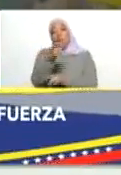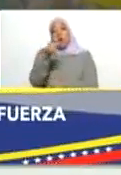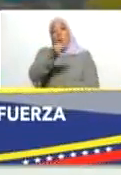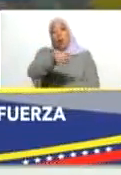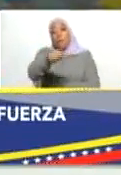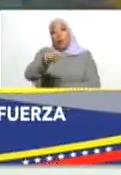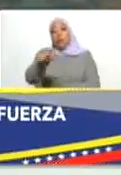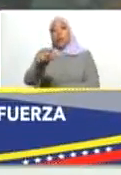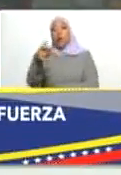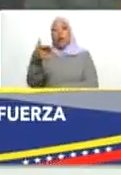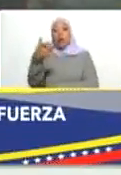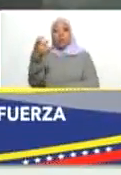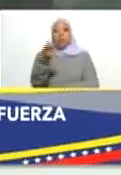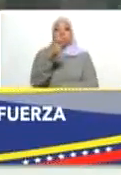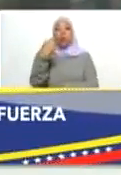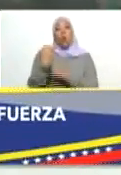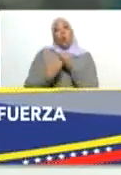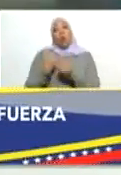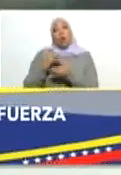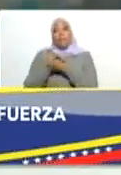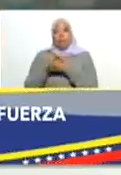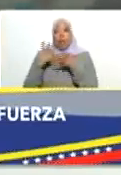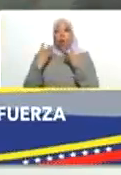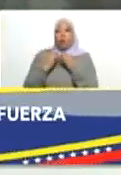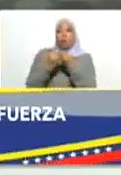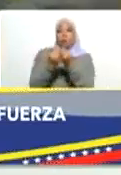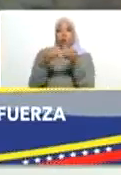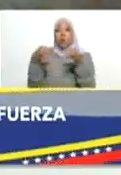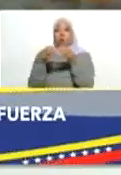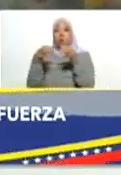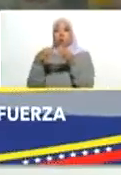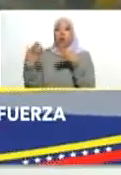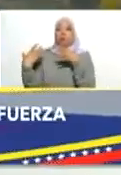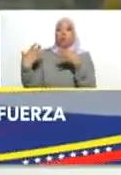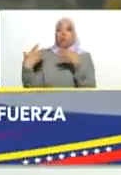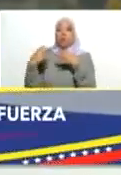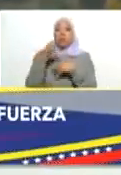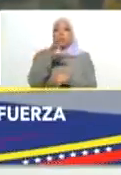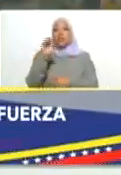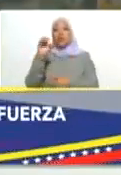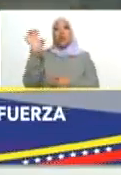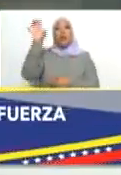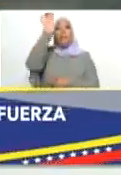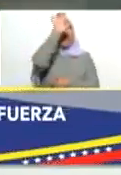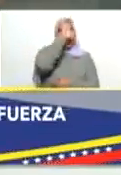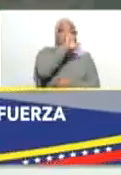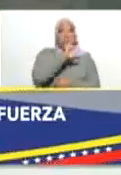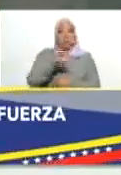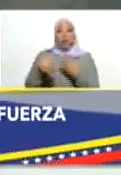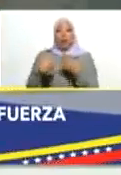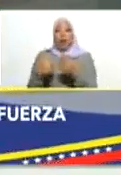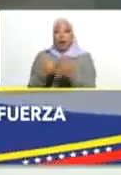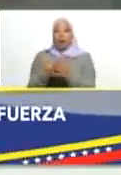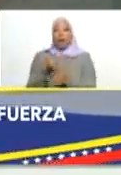como lo hicieron junto a brigadas de rescate de más de 50 países que llegaron allí.